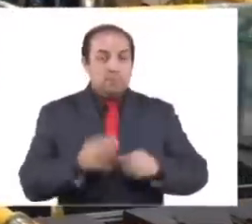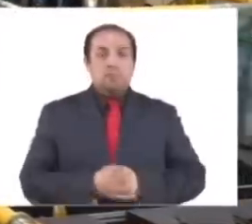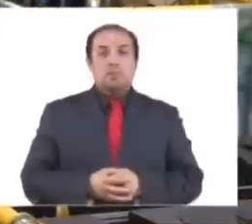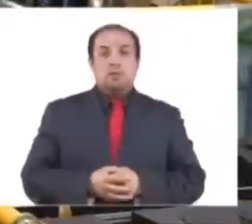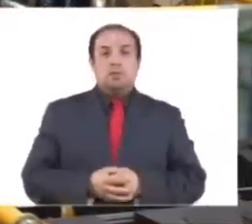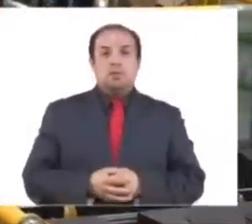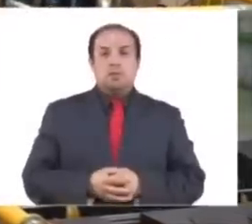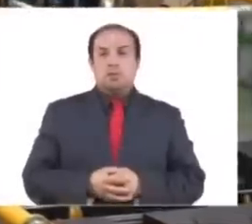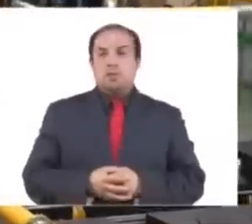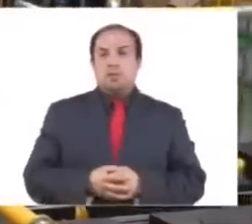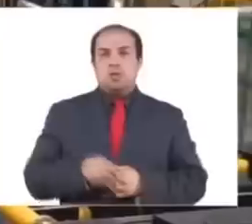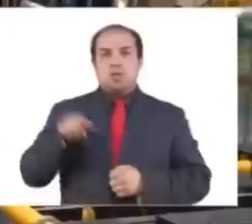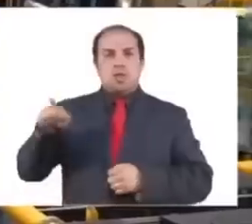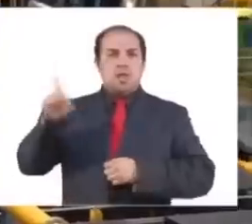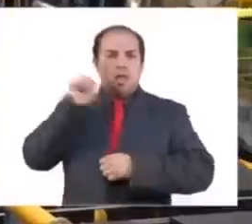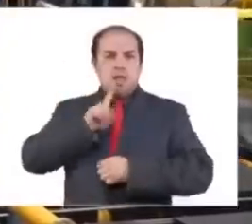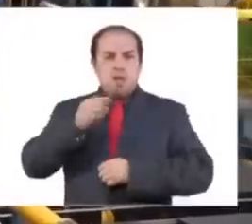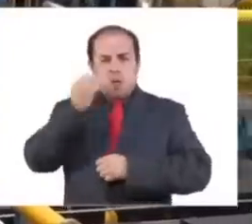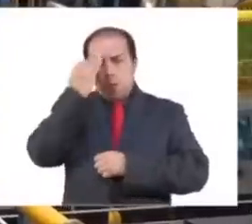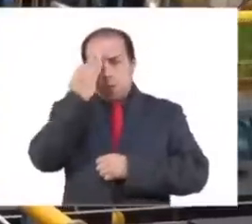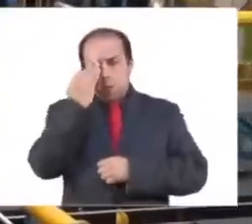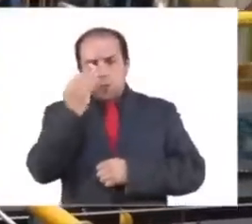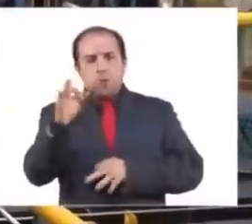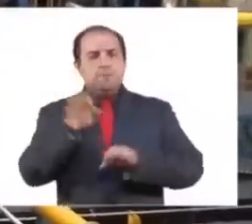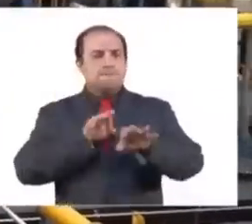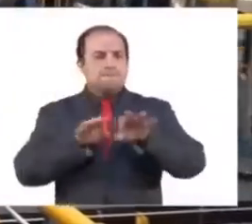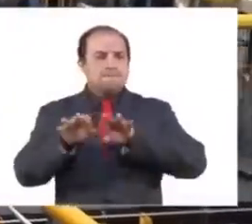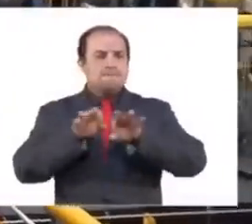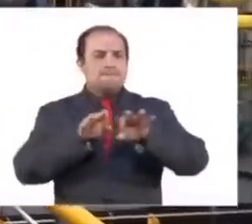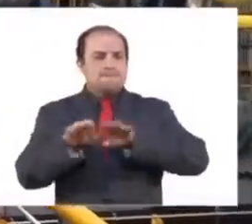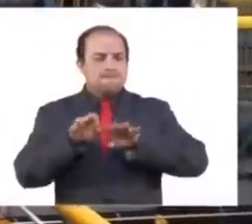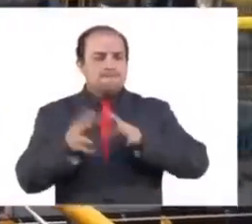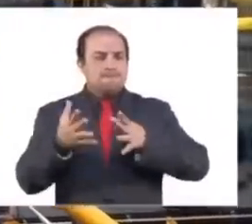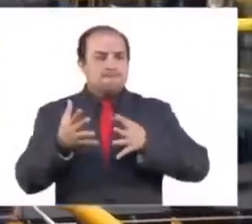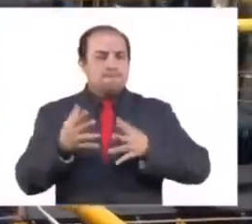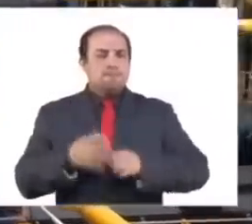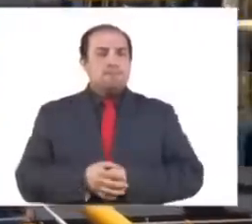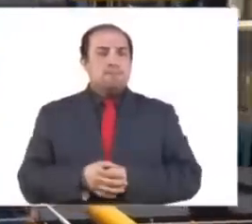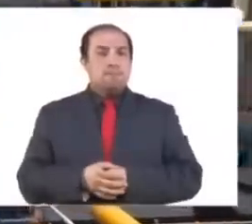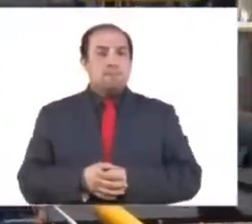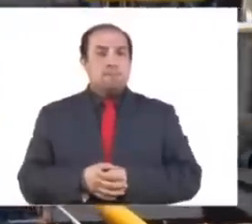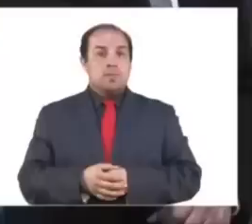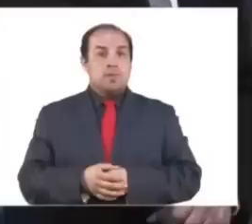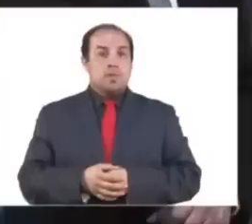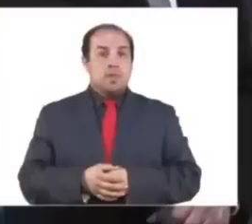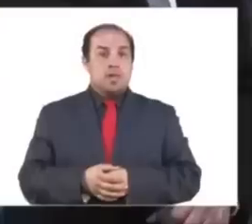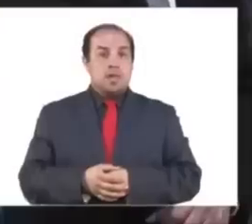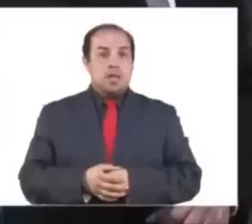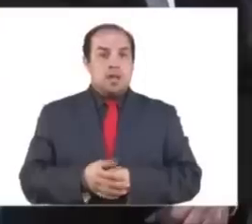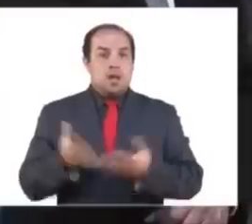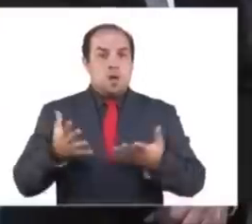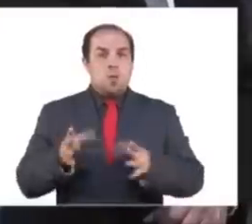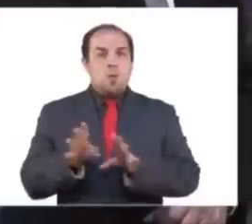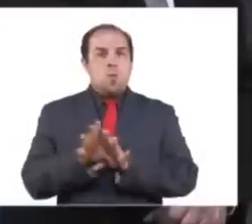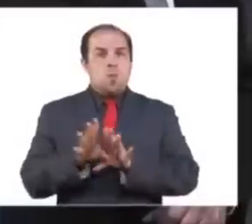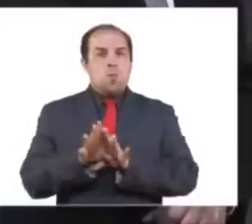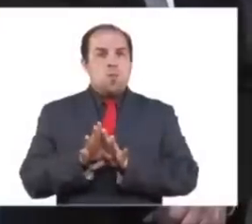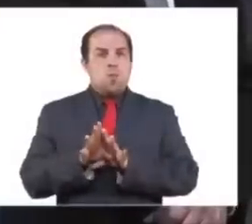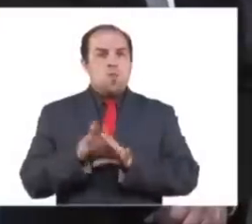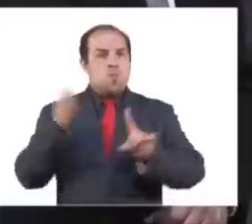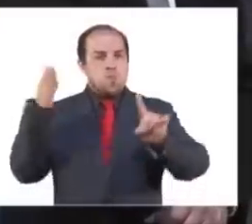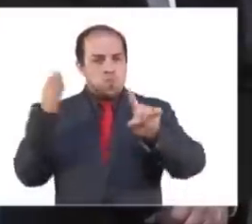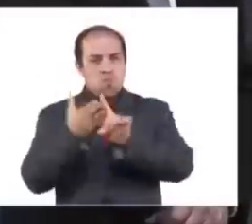algo que ella ya lleva mucho tiempo trabajando para hacer los sueños realidad. No,